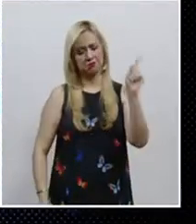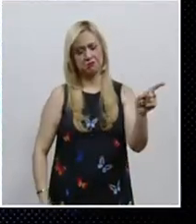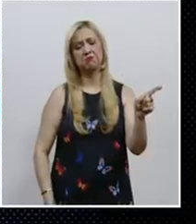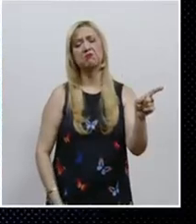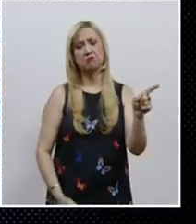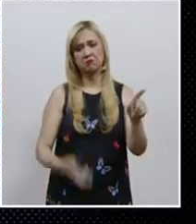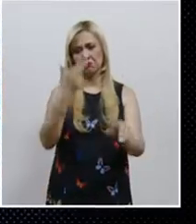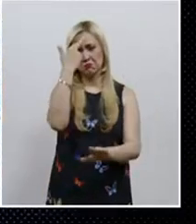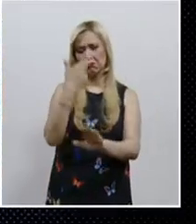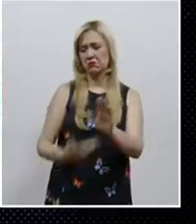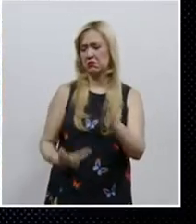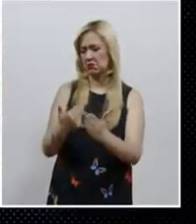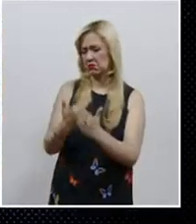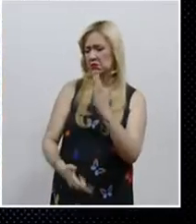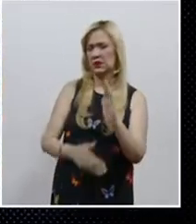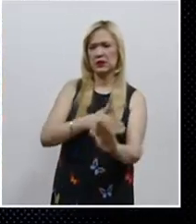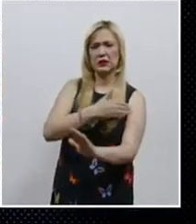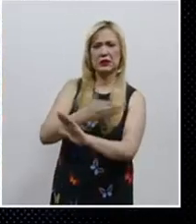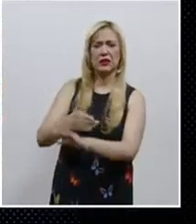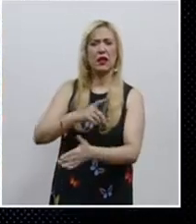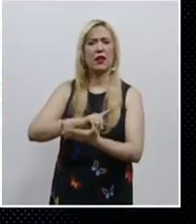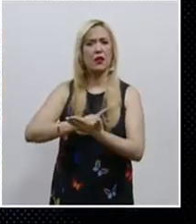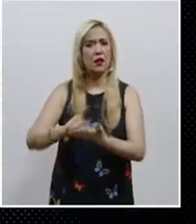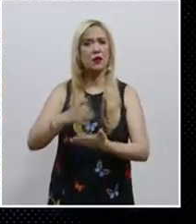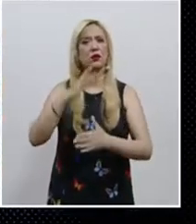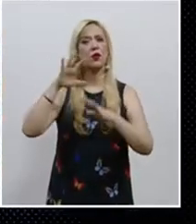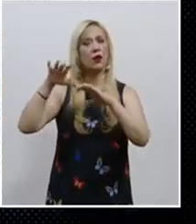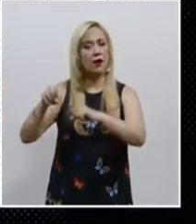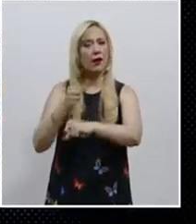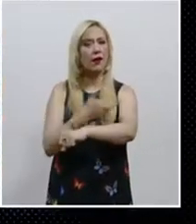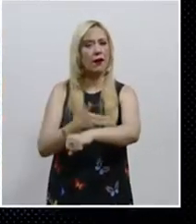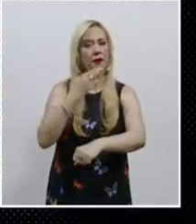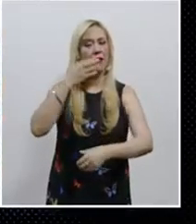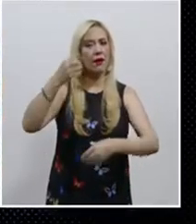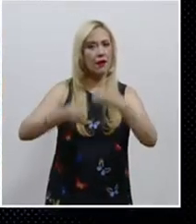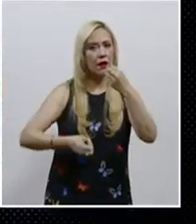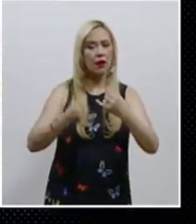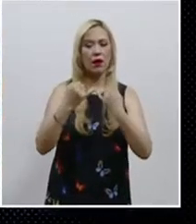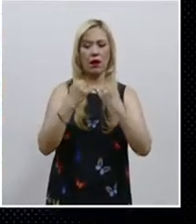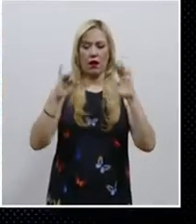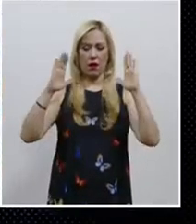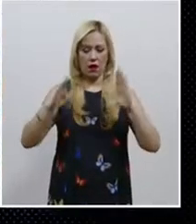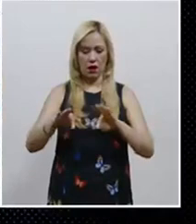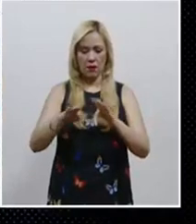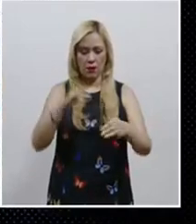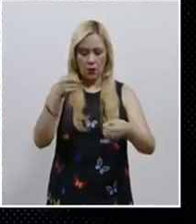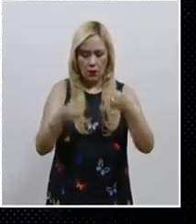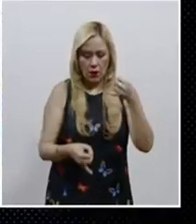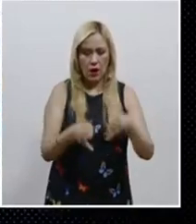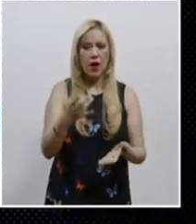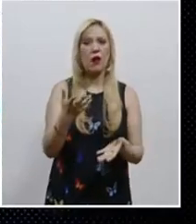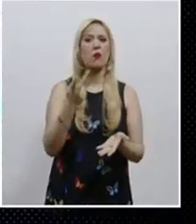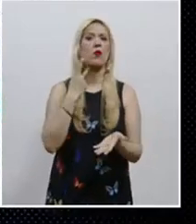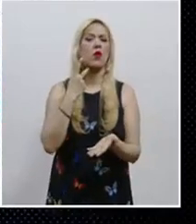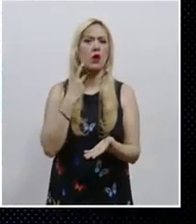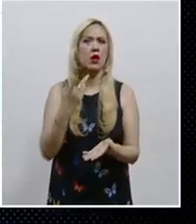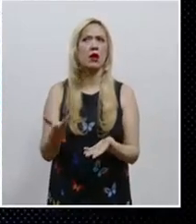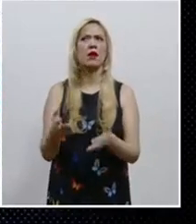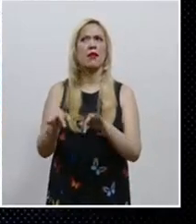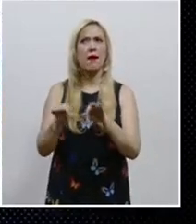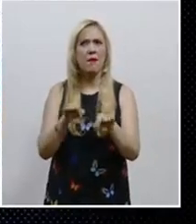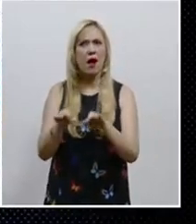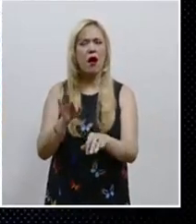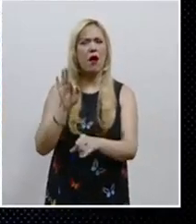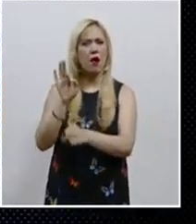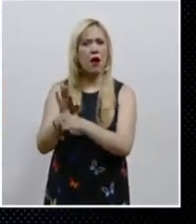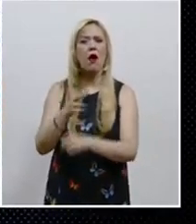la violación a los derechos al debido proceso, a la independencia judicial, a los derechos políticos, al trabajo y a la protección judicial en perjuicio